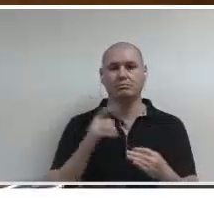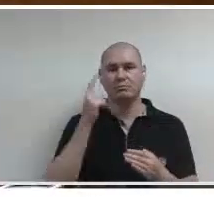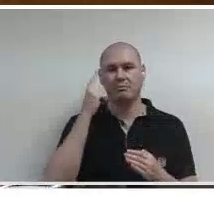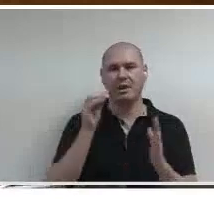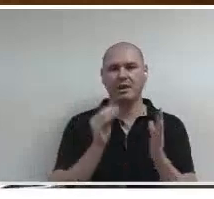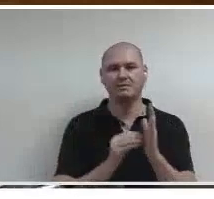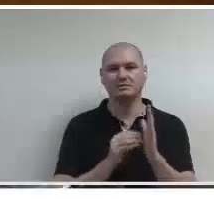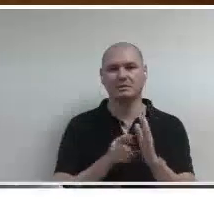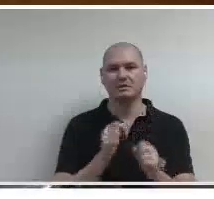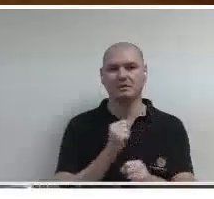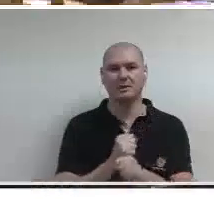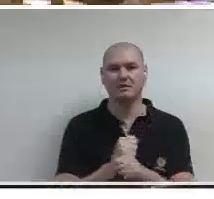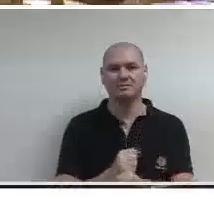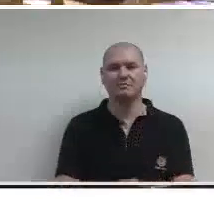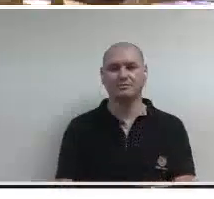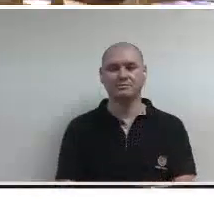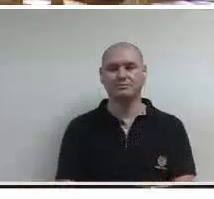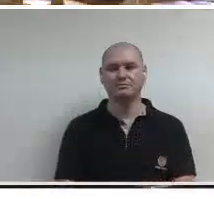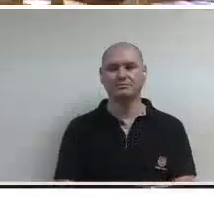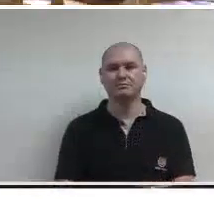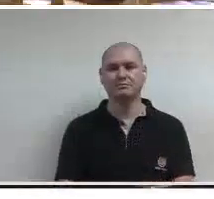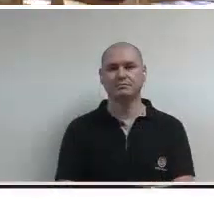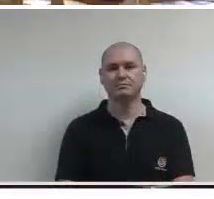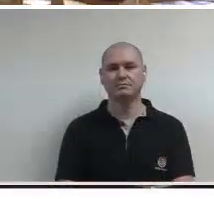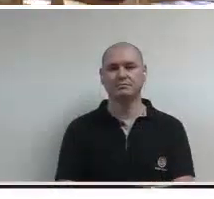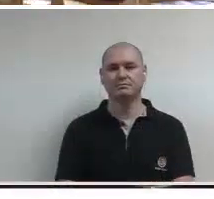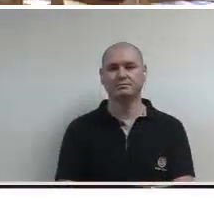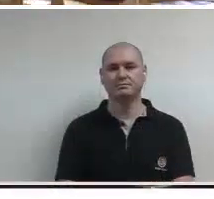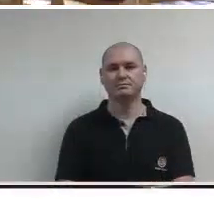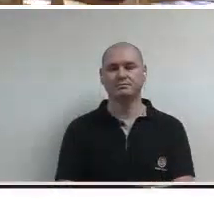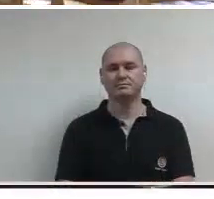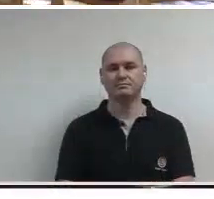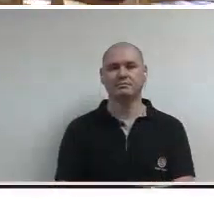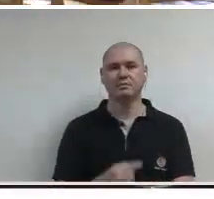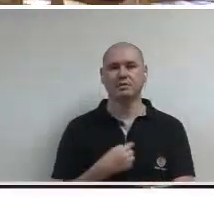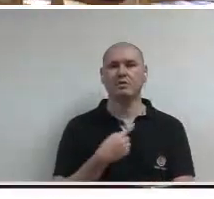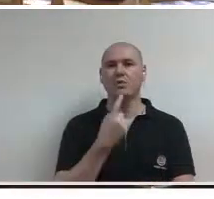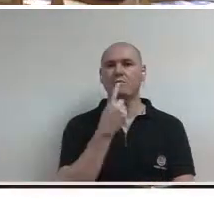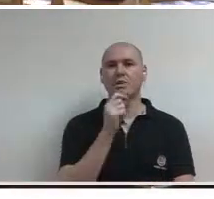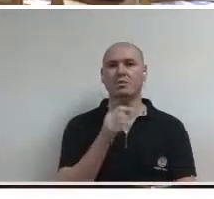o. Gracias, o desempeñar guaco cargo. Ya les queda a consideración.